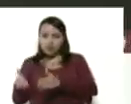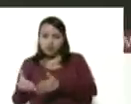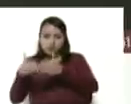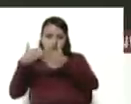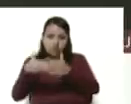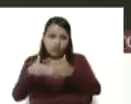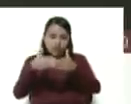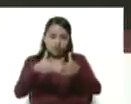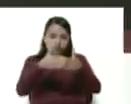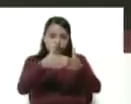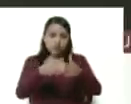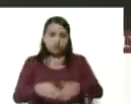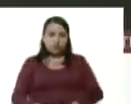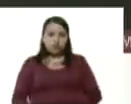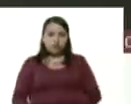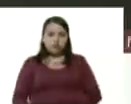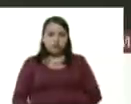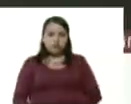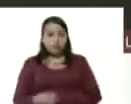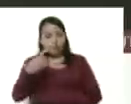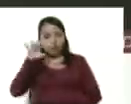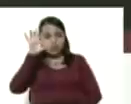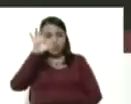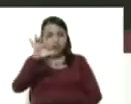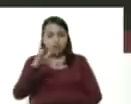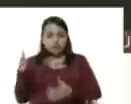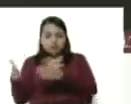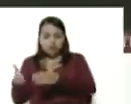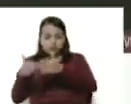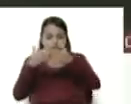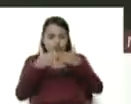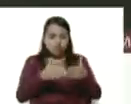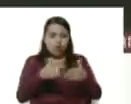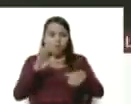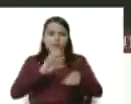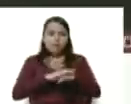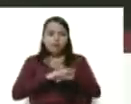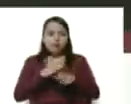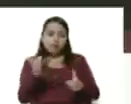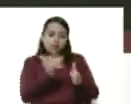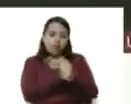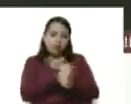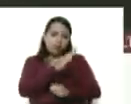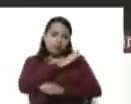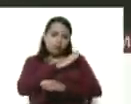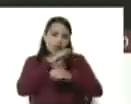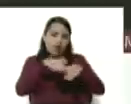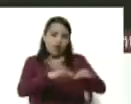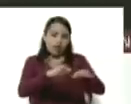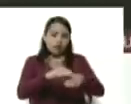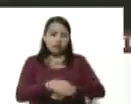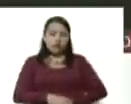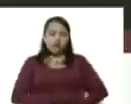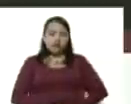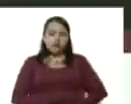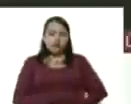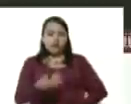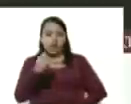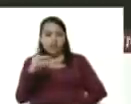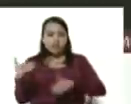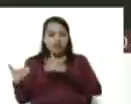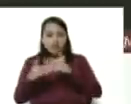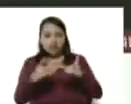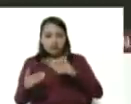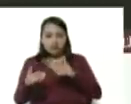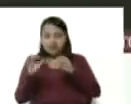buques extranjeros estar navegando en nuestras aguas jurisdiccionales, que no estamos discutiendo con